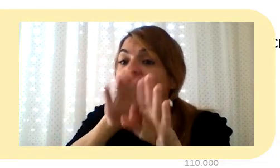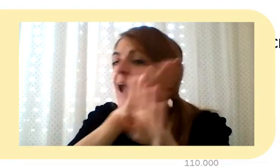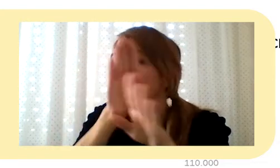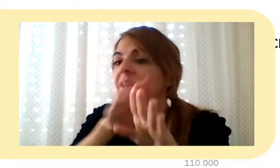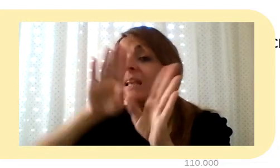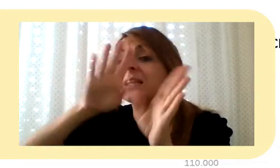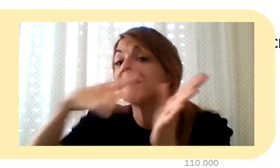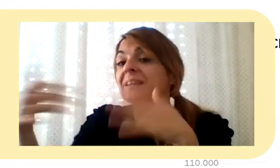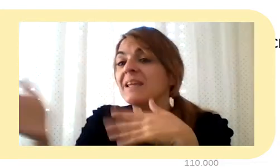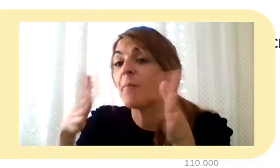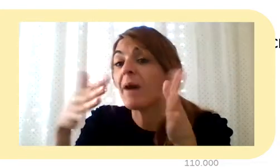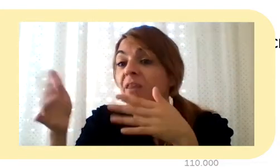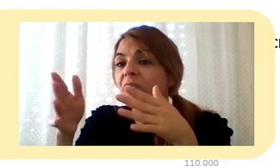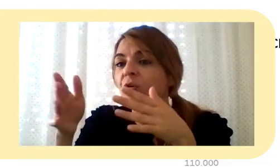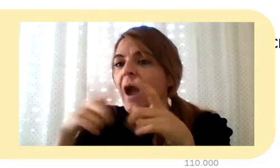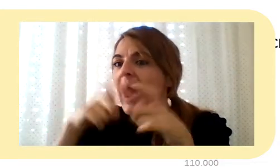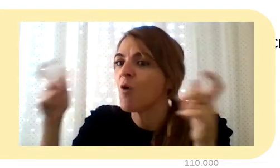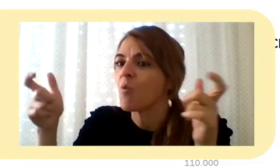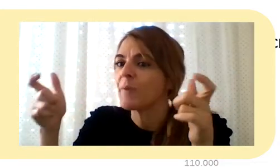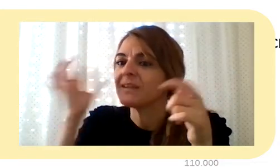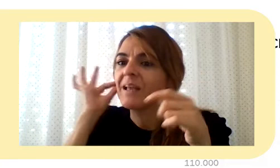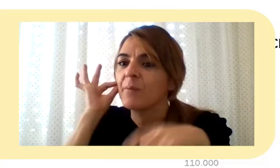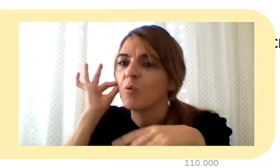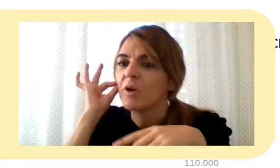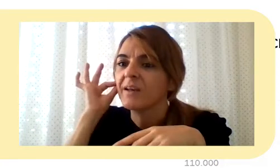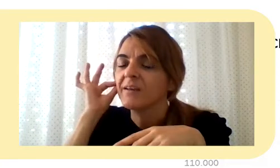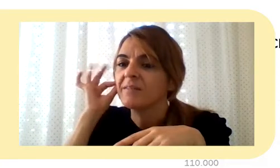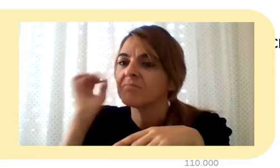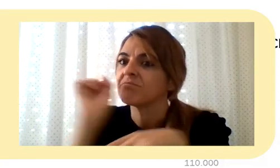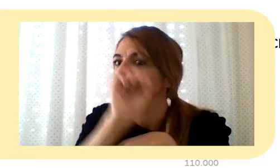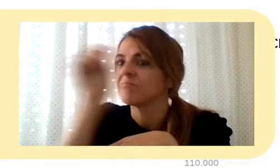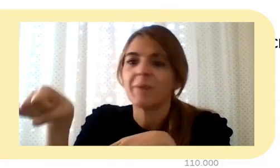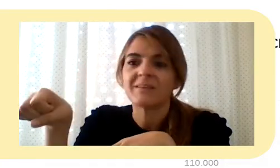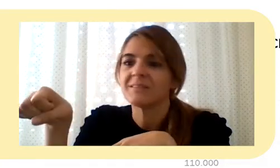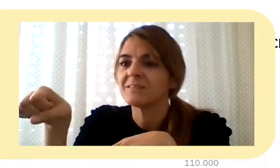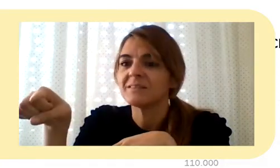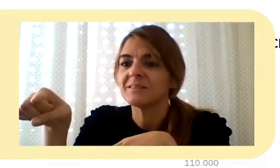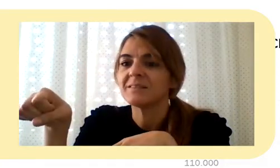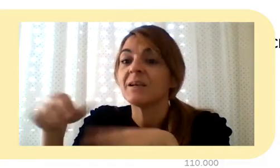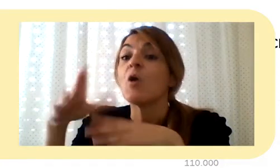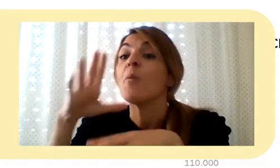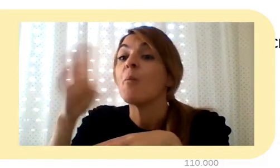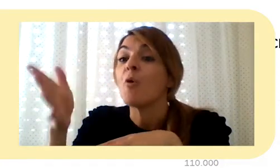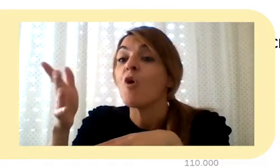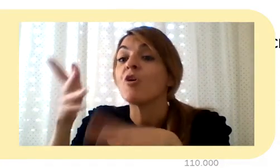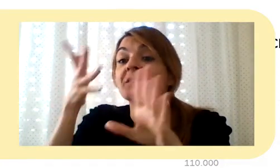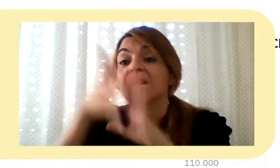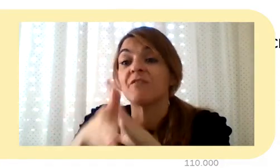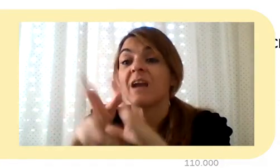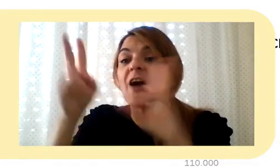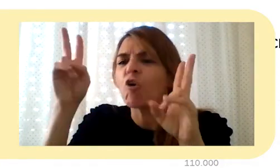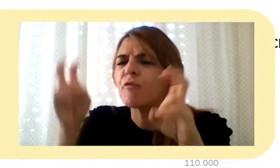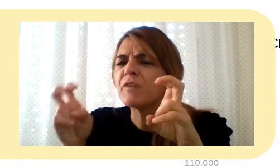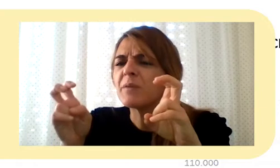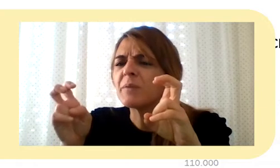marzo aumentan los casos en el caso de las mujeres respecto al hombre. En definitiva, parecía que el confinamiento era malo